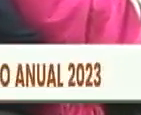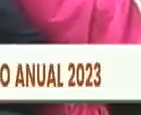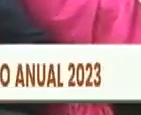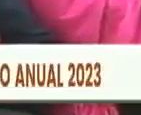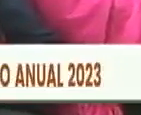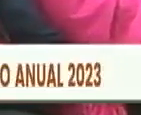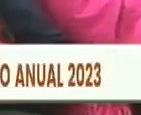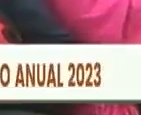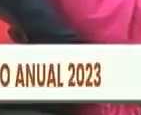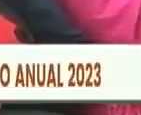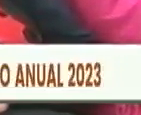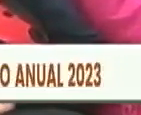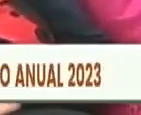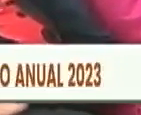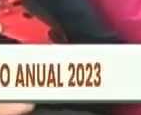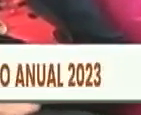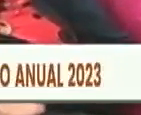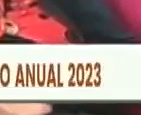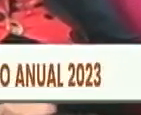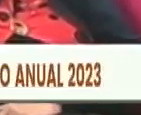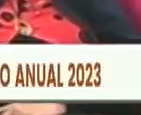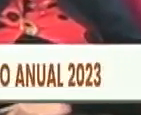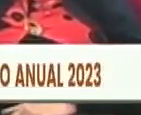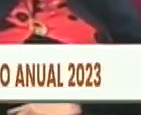el dólar se multiplicó